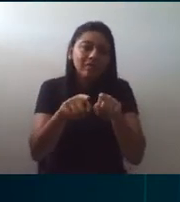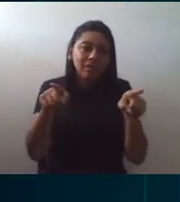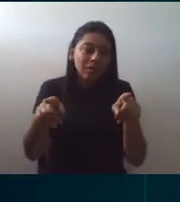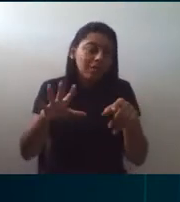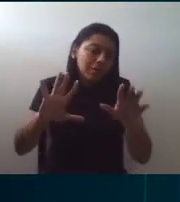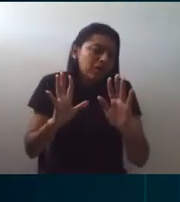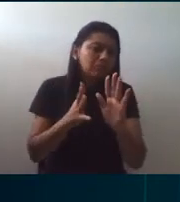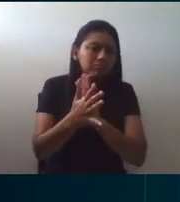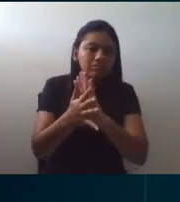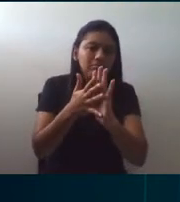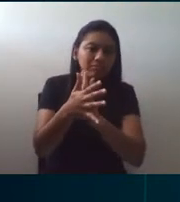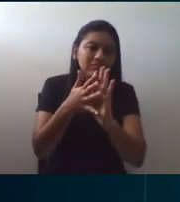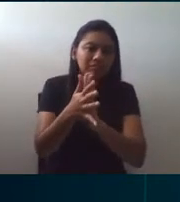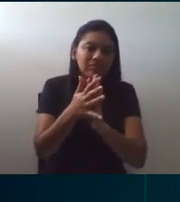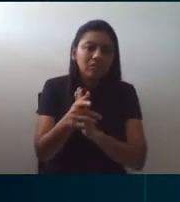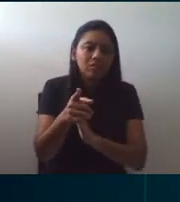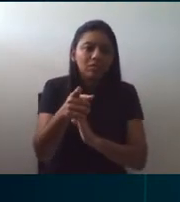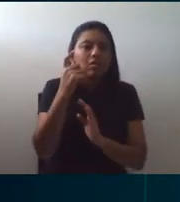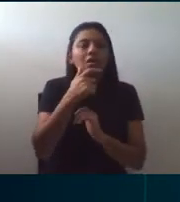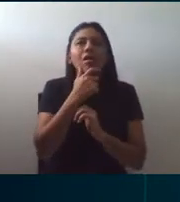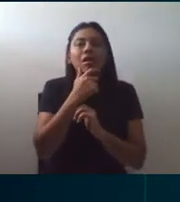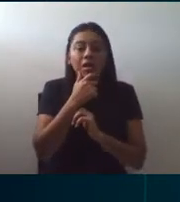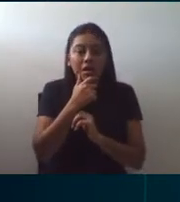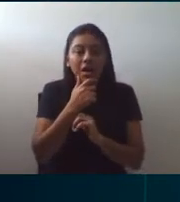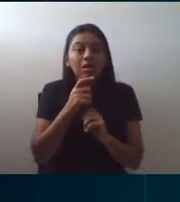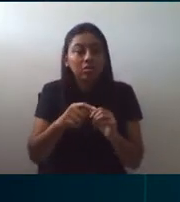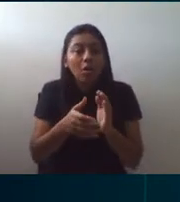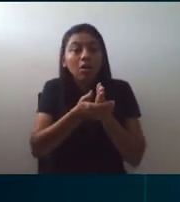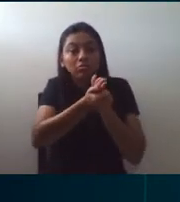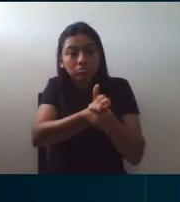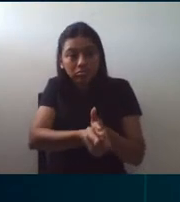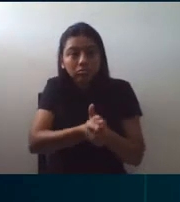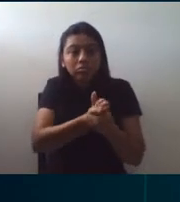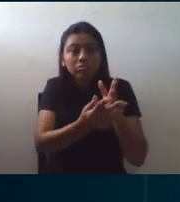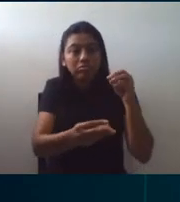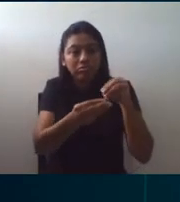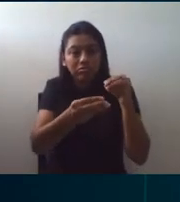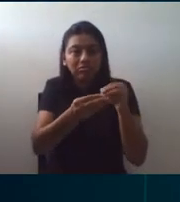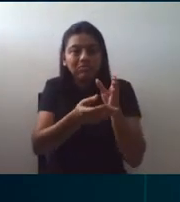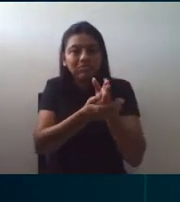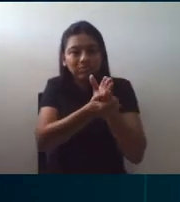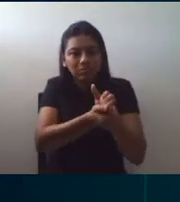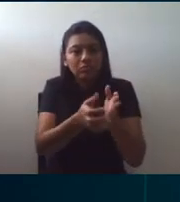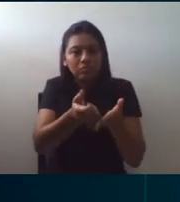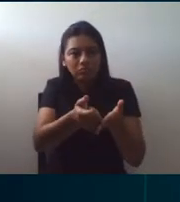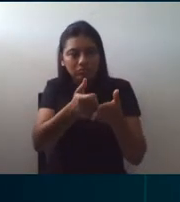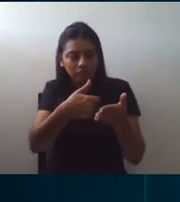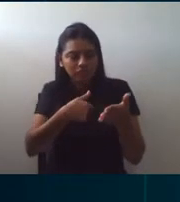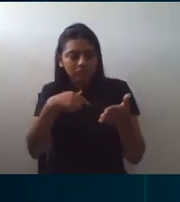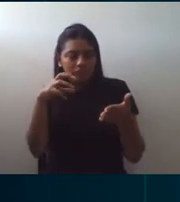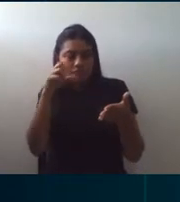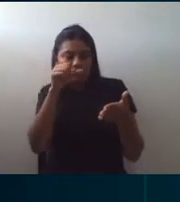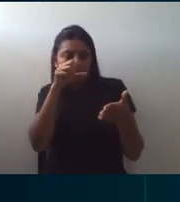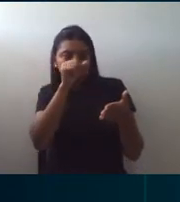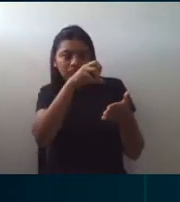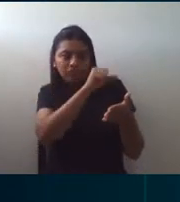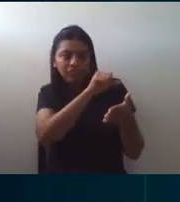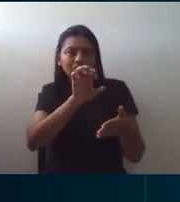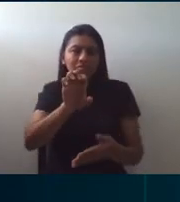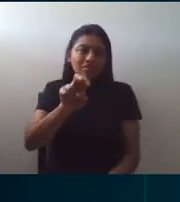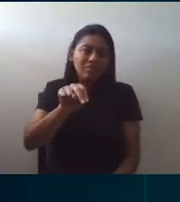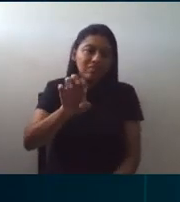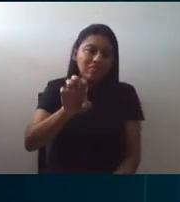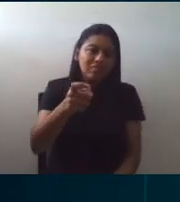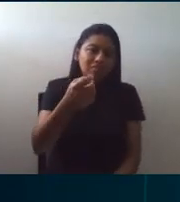una adicional, que existe una metodología adicional, o que existe unos algoritmos adicionales que nos permiten identificar n-gramas